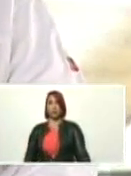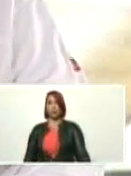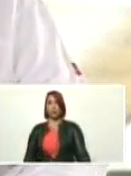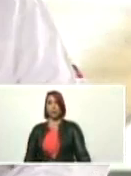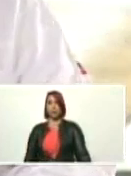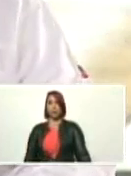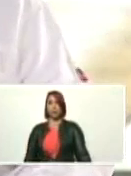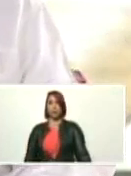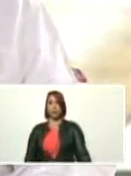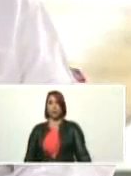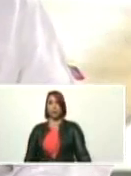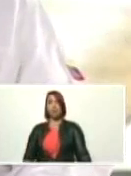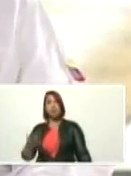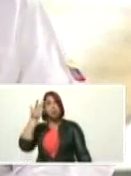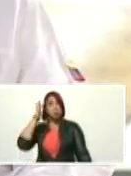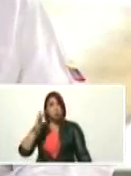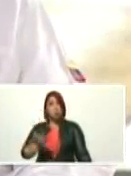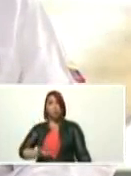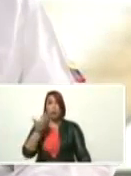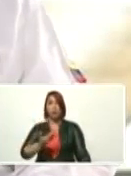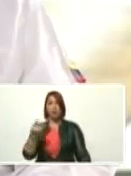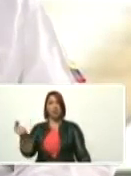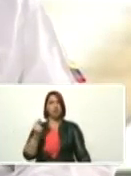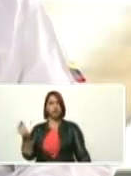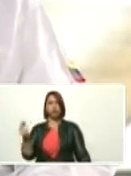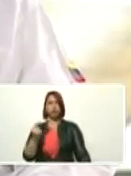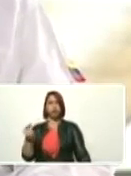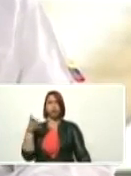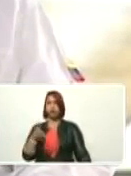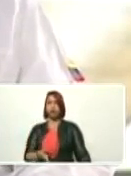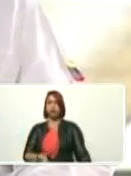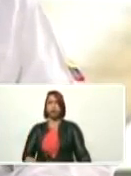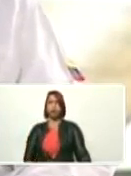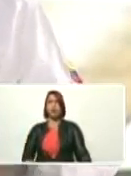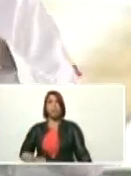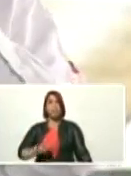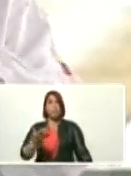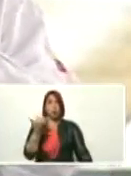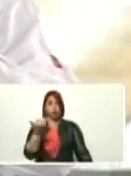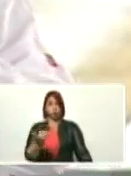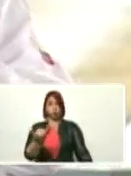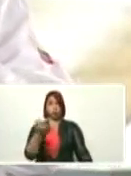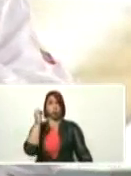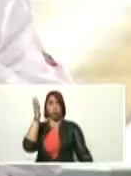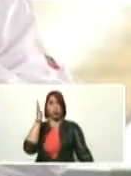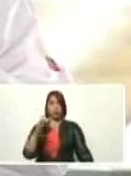En ese sentido me parece muy importante los debates que se han dado en este Congreso,